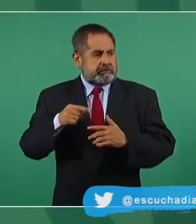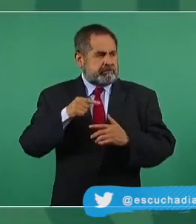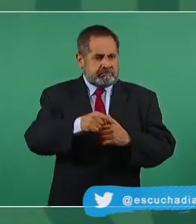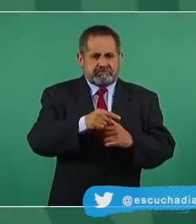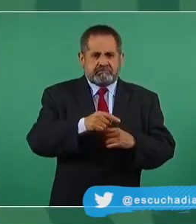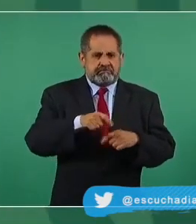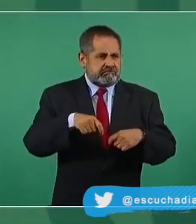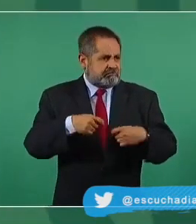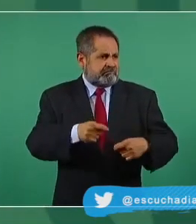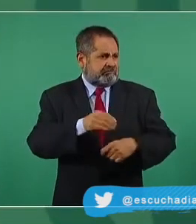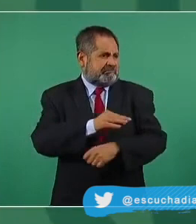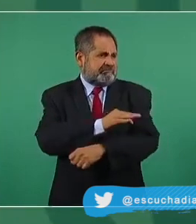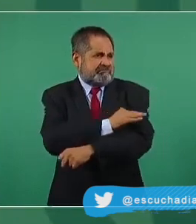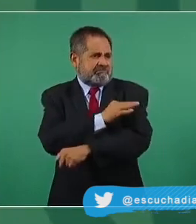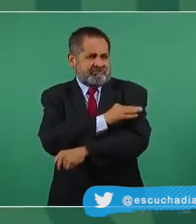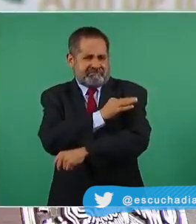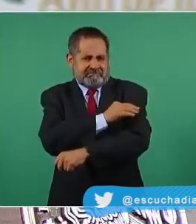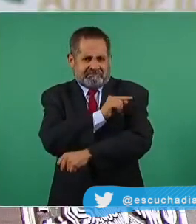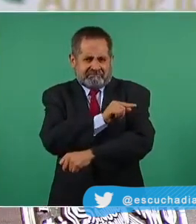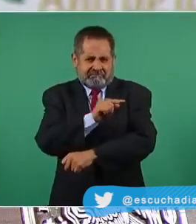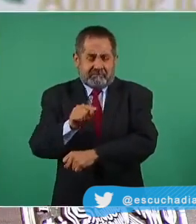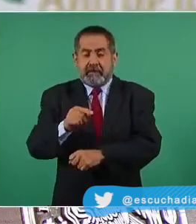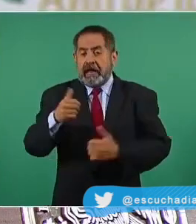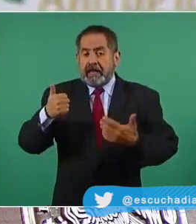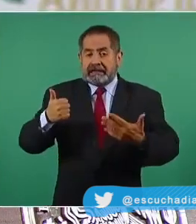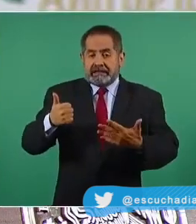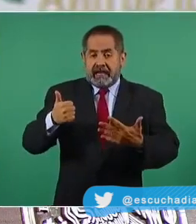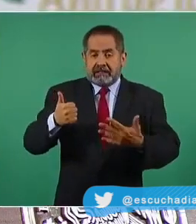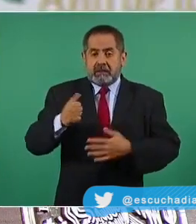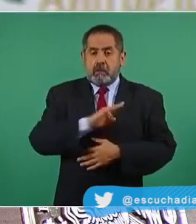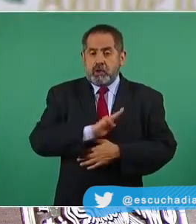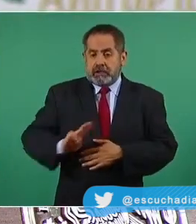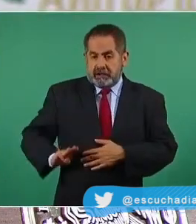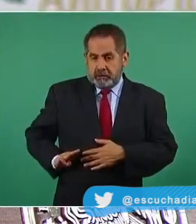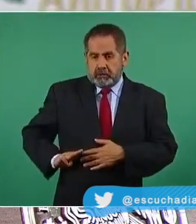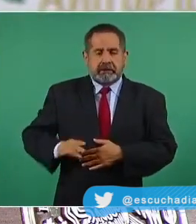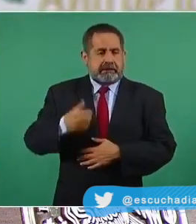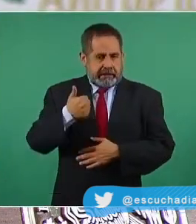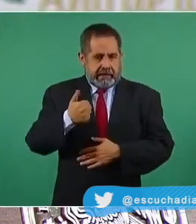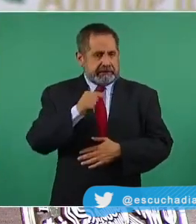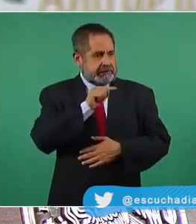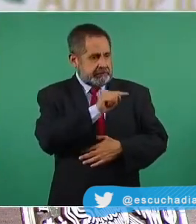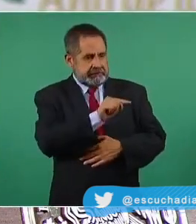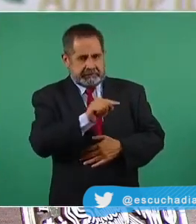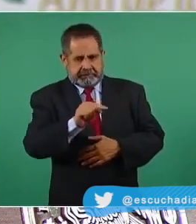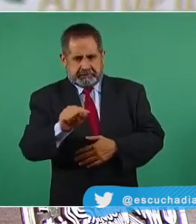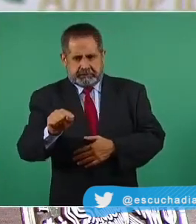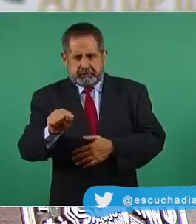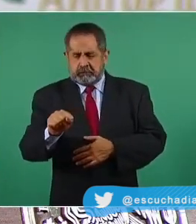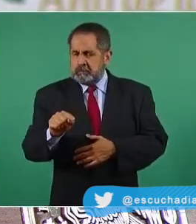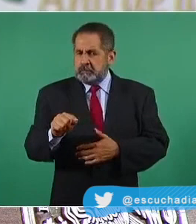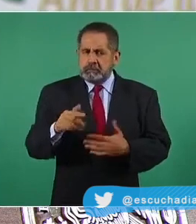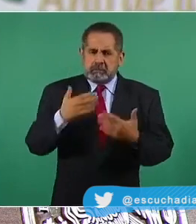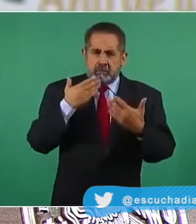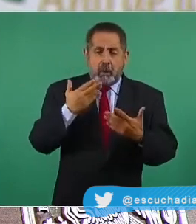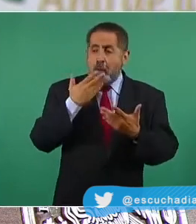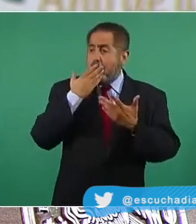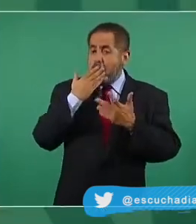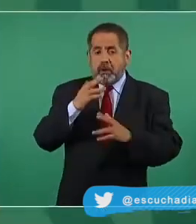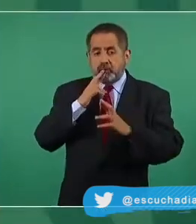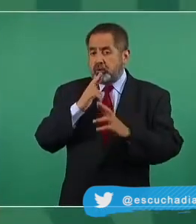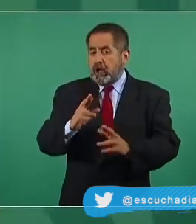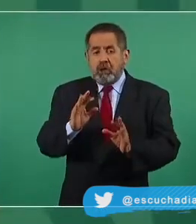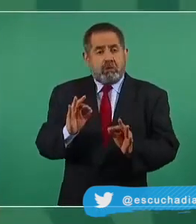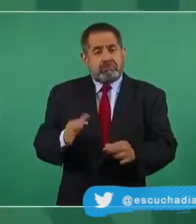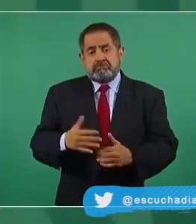del secretario de la Defensa Nacional, Luis Crescencio Sandoval, informó que el día de ayer se localizó el tráiler con artefactos robados